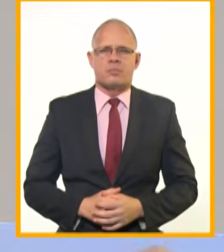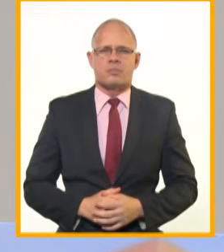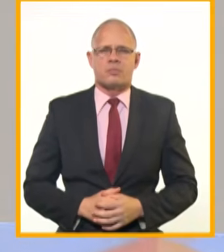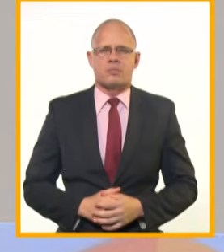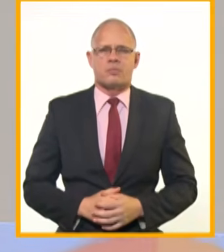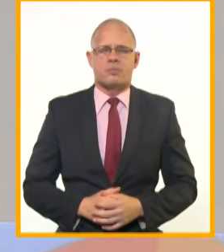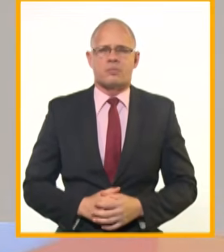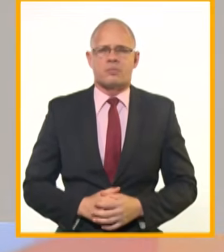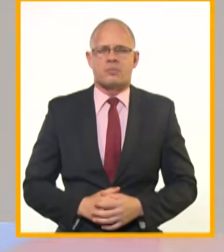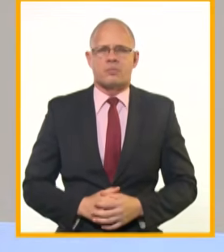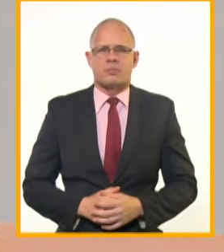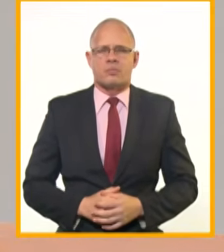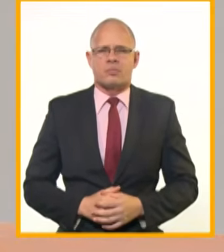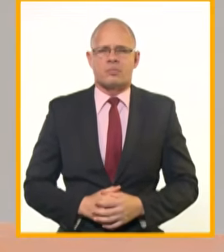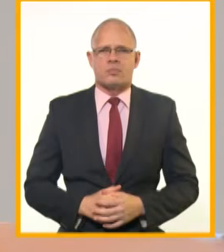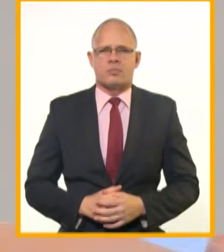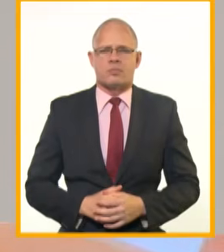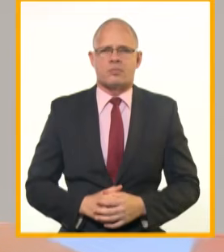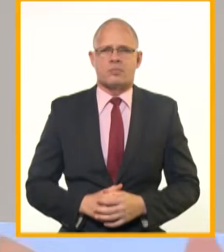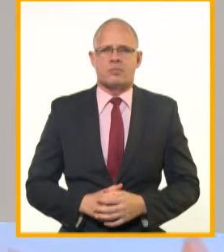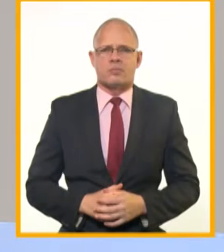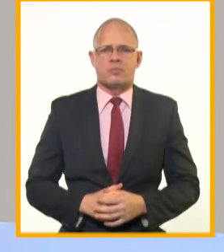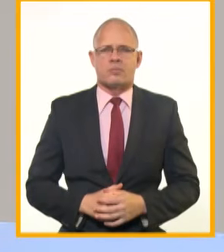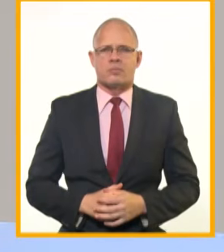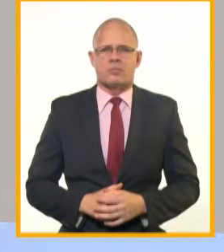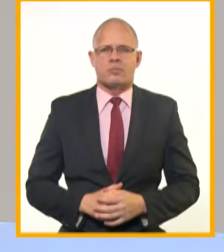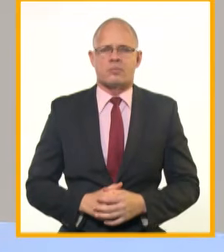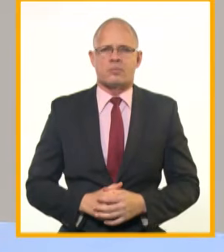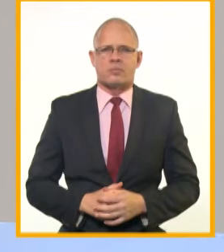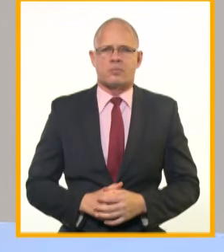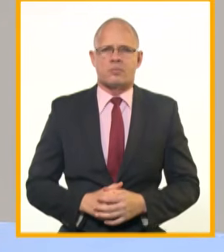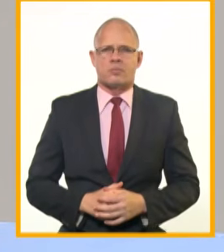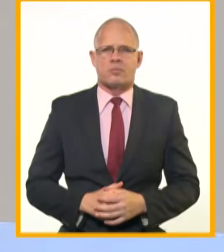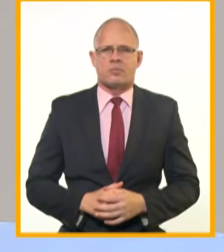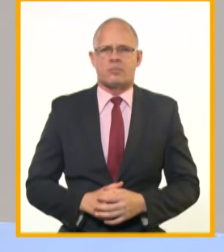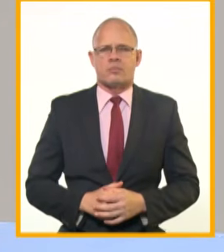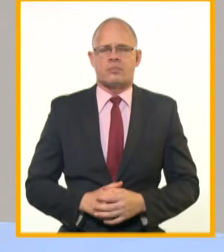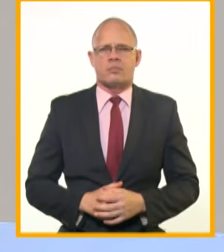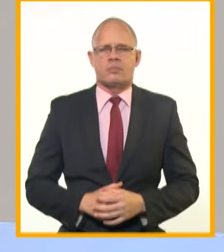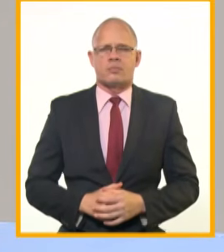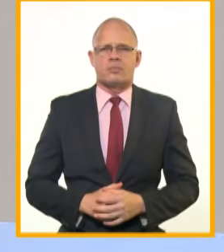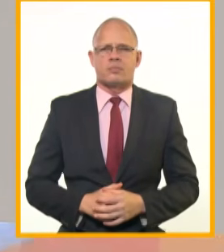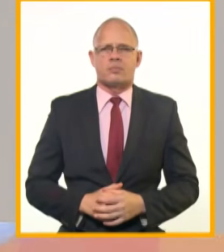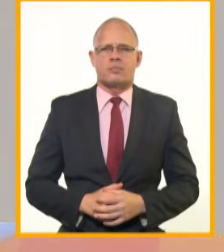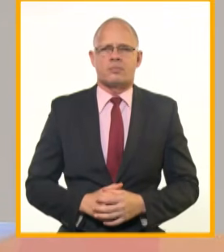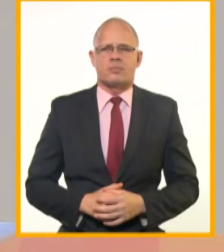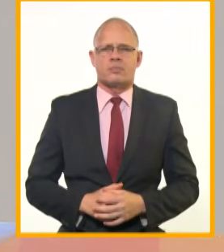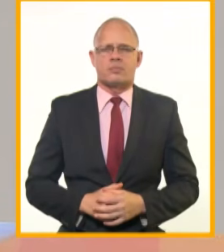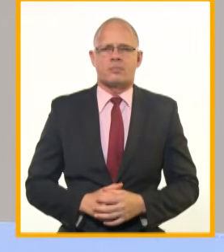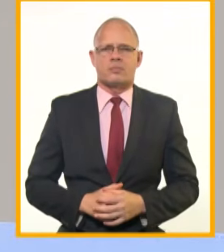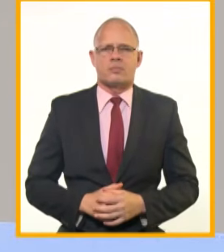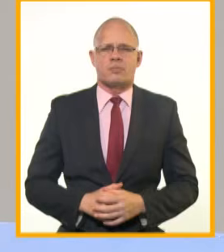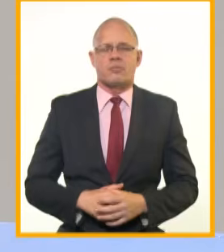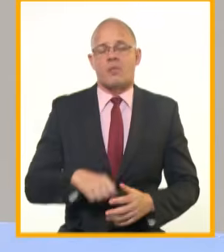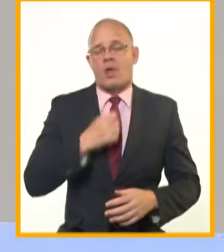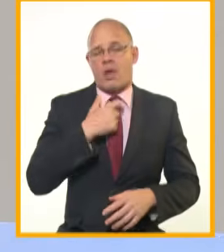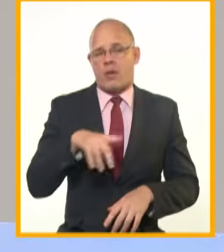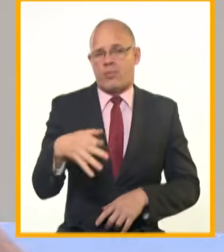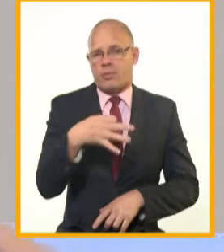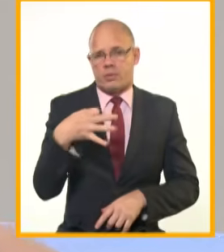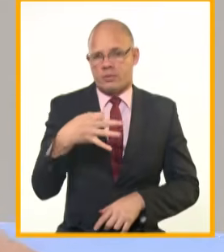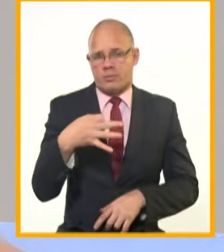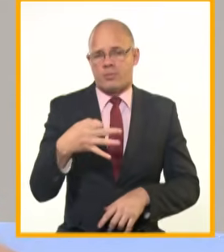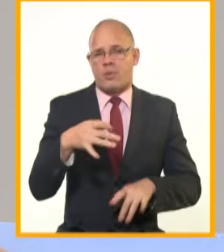la especialización y al nivel de servicio que es necesario. Por ejemplo, en el caso de Guine, que es donde está la mayoría de